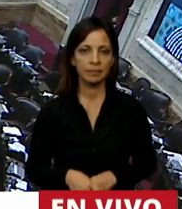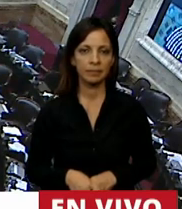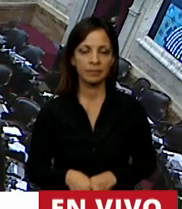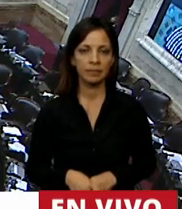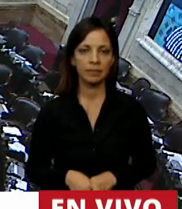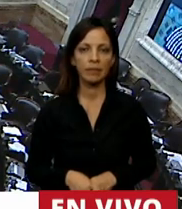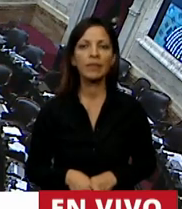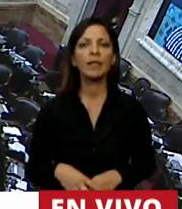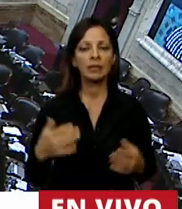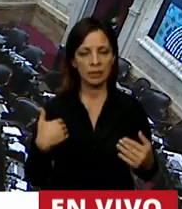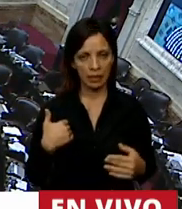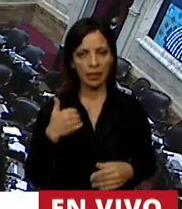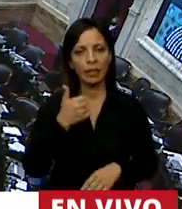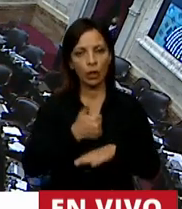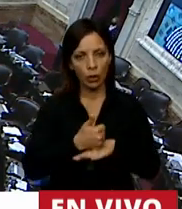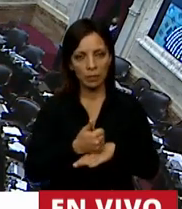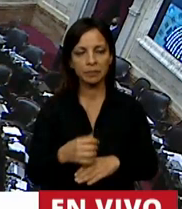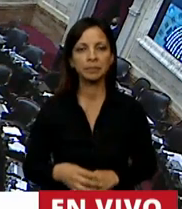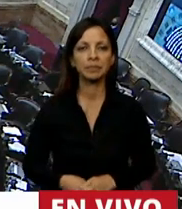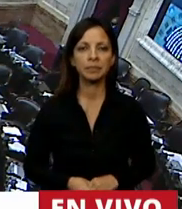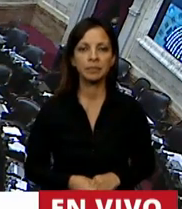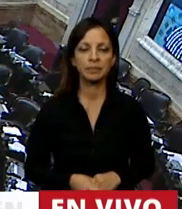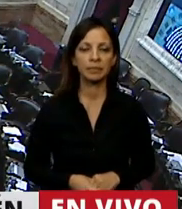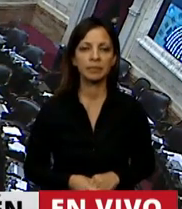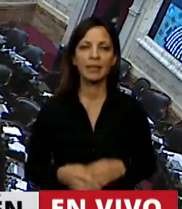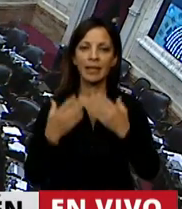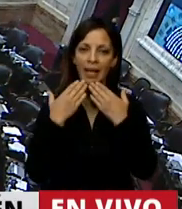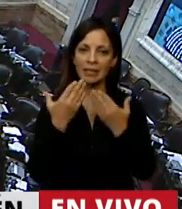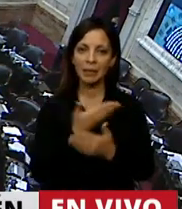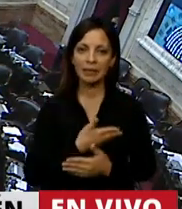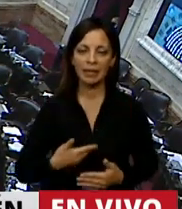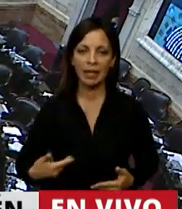Estoy, señor presidente. Gracias, señor presidente.